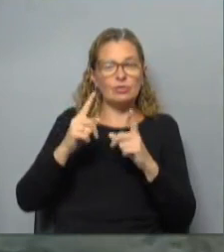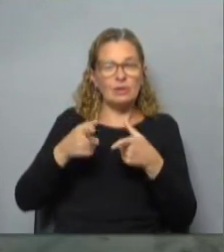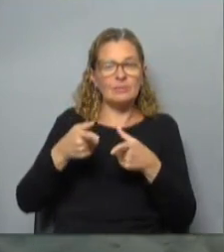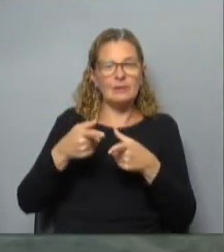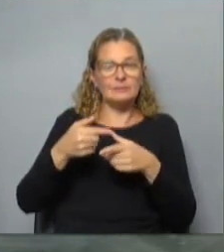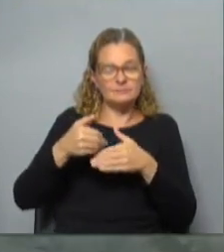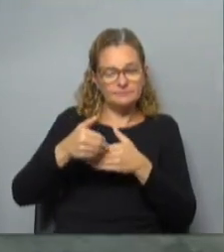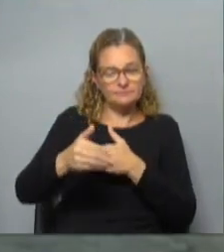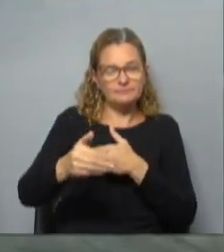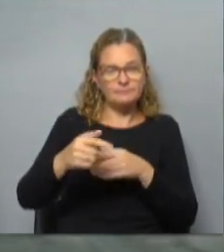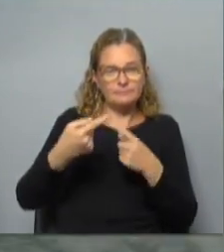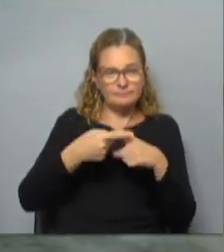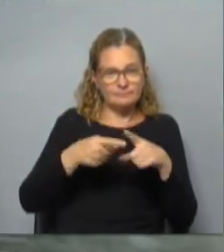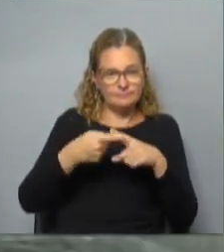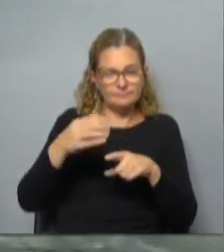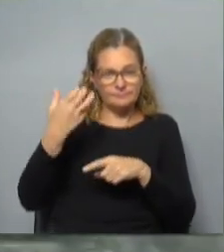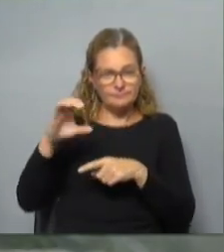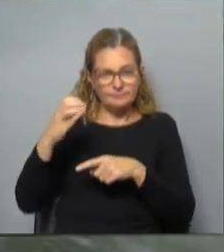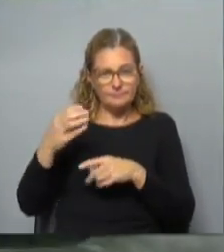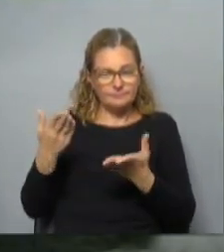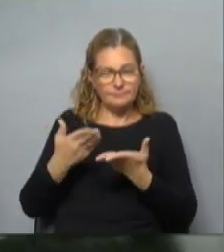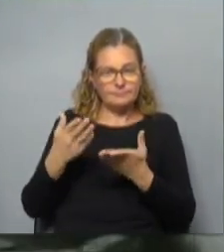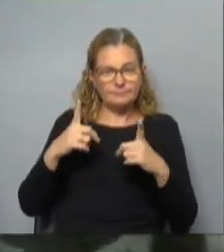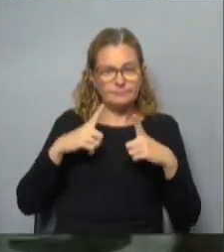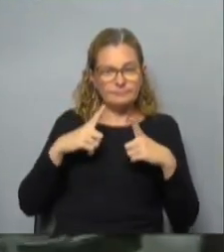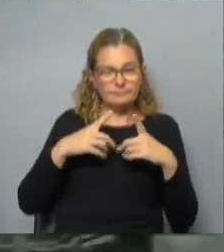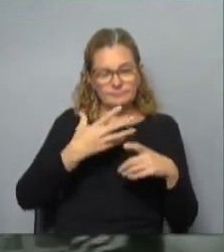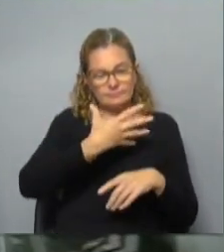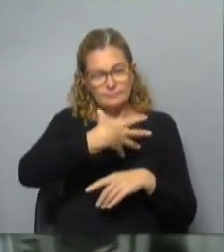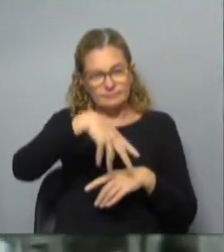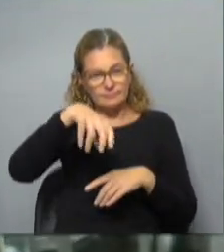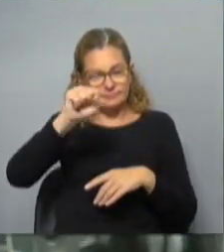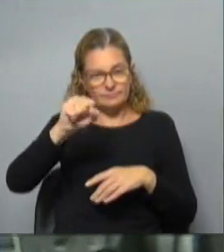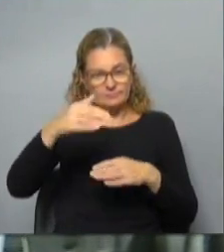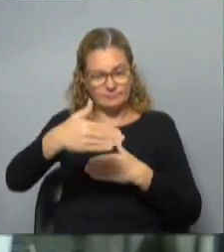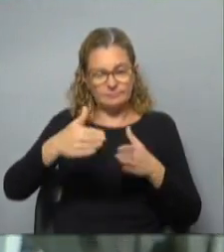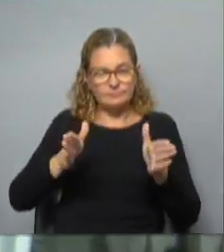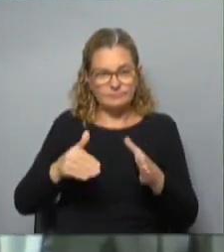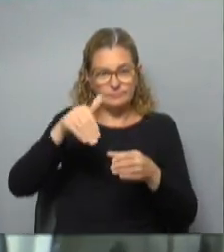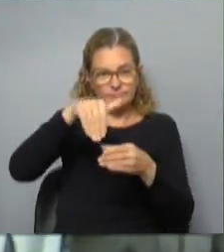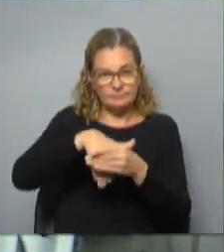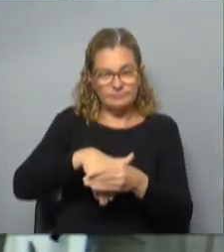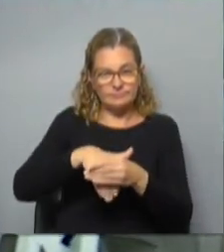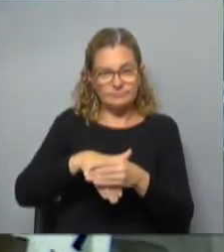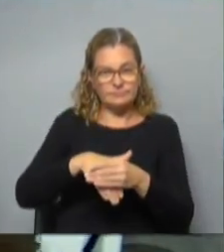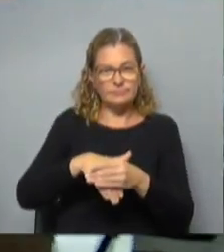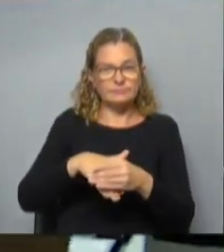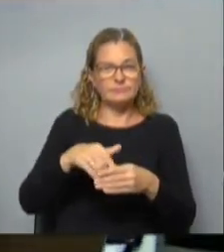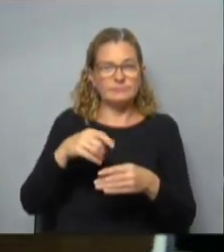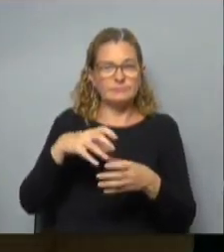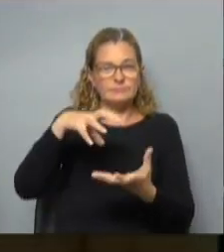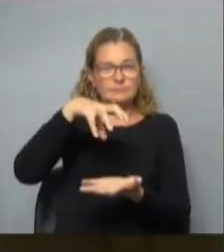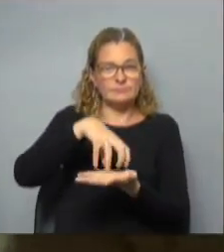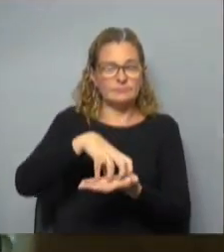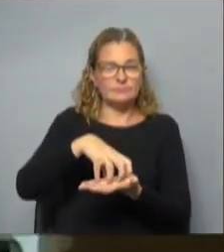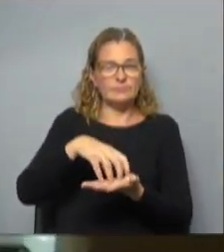lo largo de distintos clubes de hecho ahora se desespera que esté llegando a la urna con los votos del circuito que